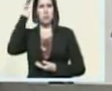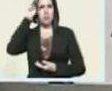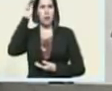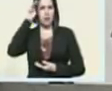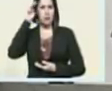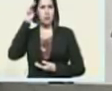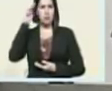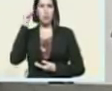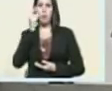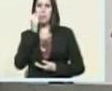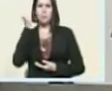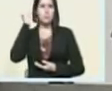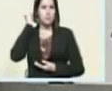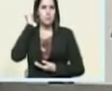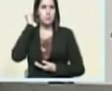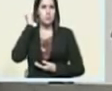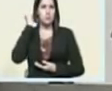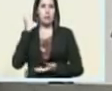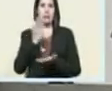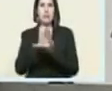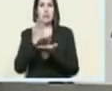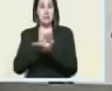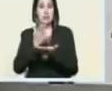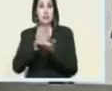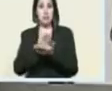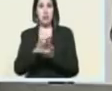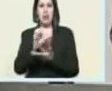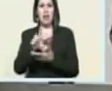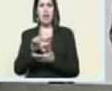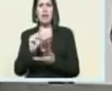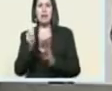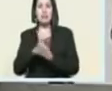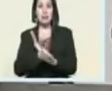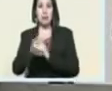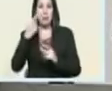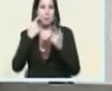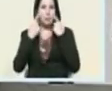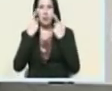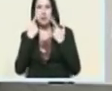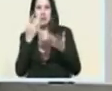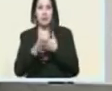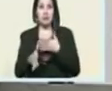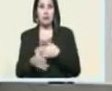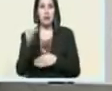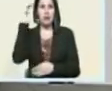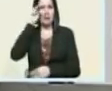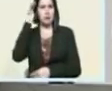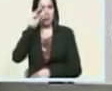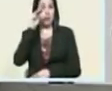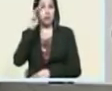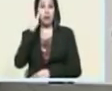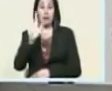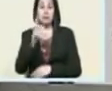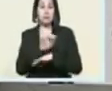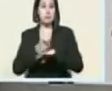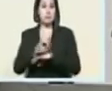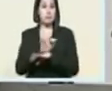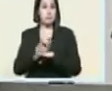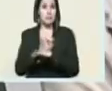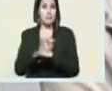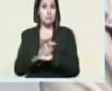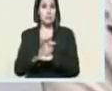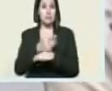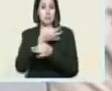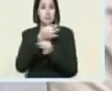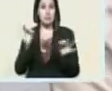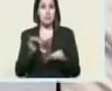Maestros, maestras. Siempre Elías agua pendiente de los maestros y maestras, así es que se gobierna, Elías.